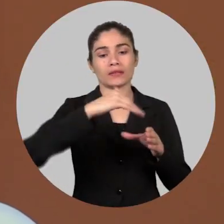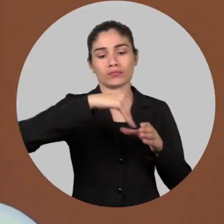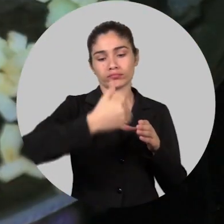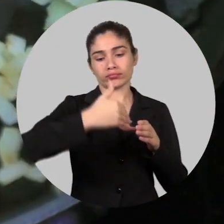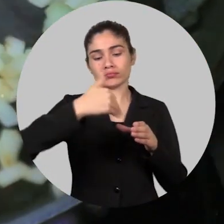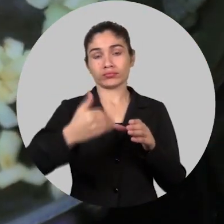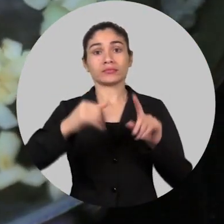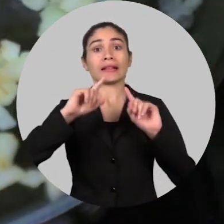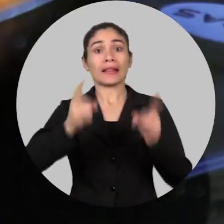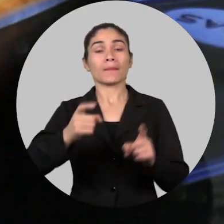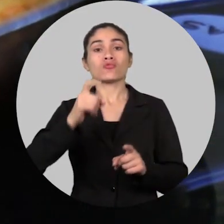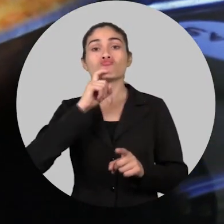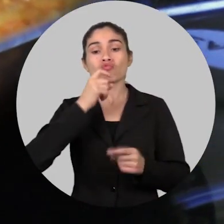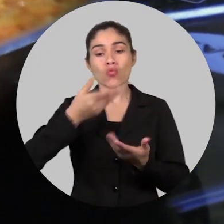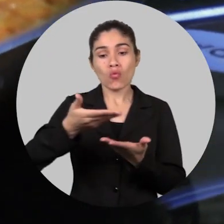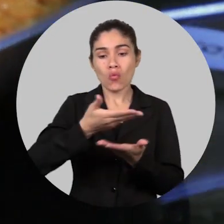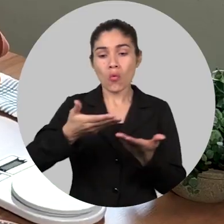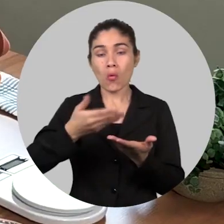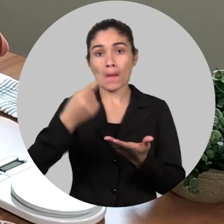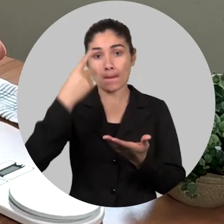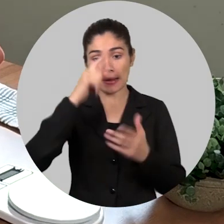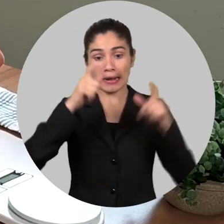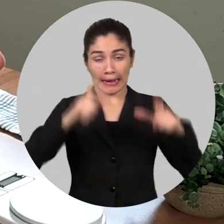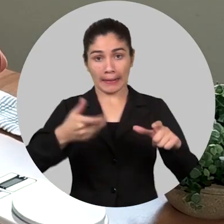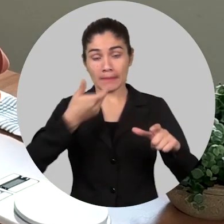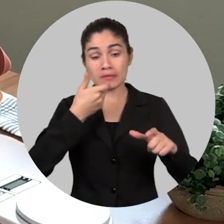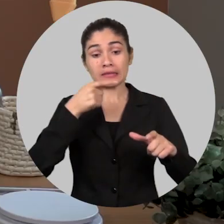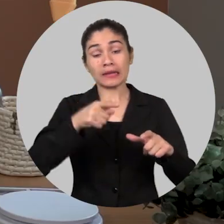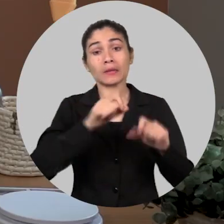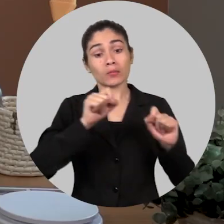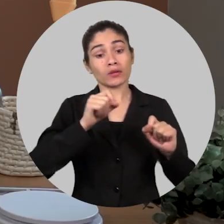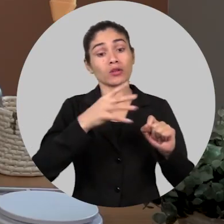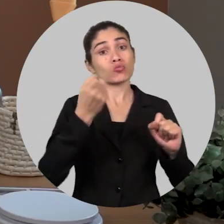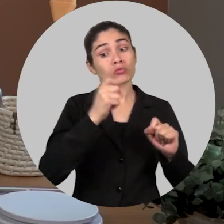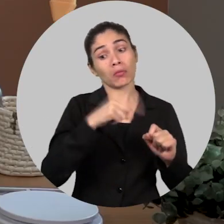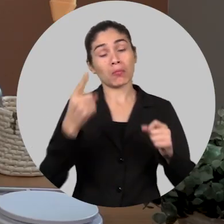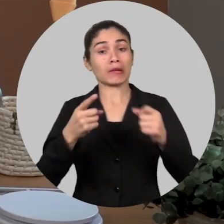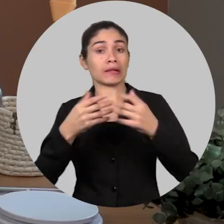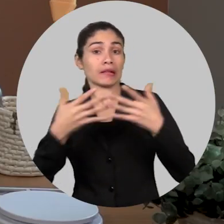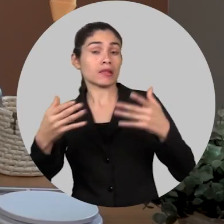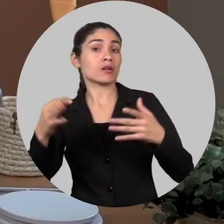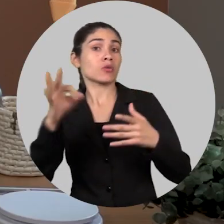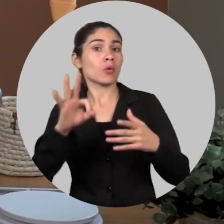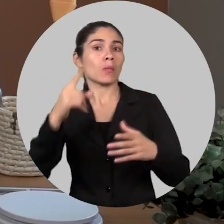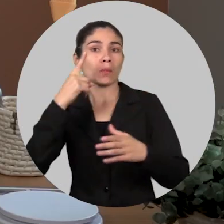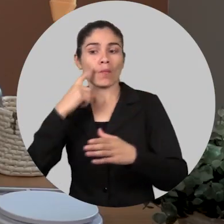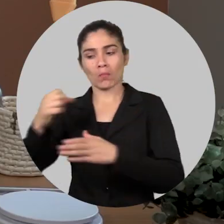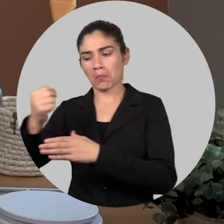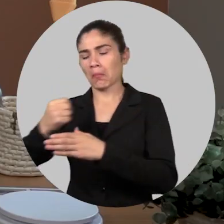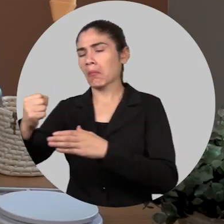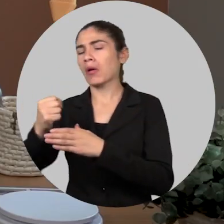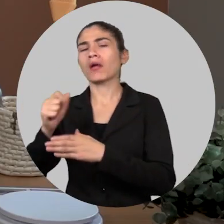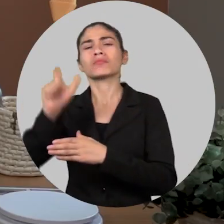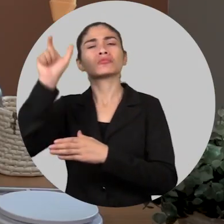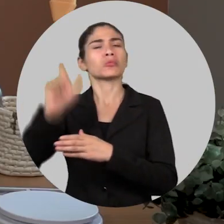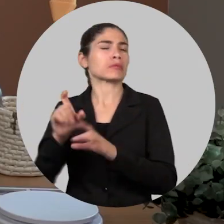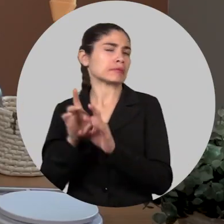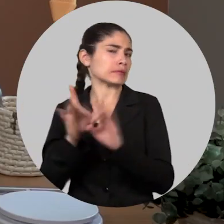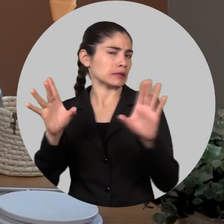salsa riquísima para pizza que también se puede implementar en tallarines, en polenta, en los que más le